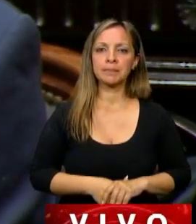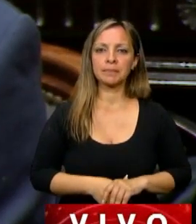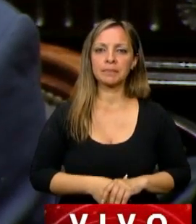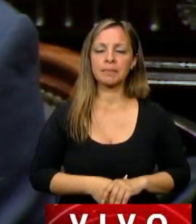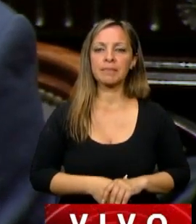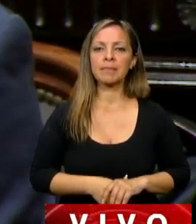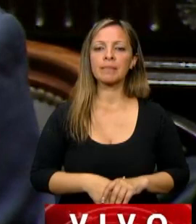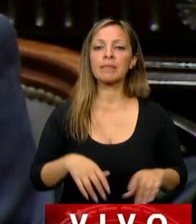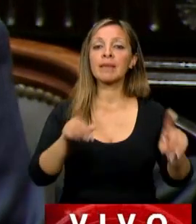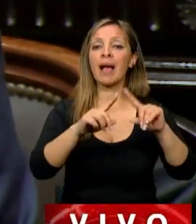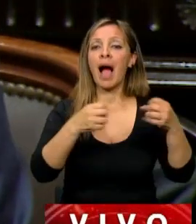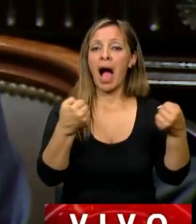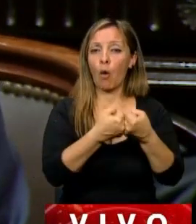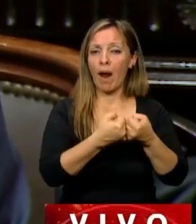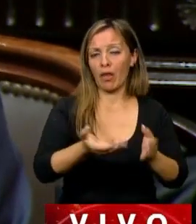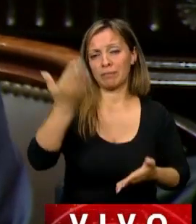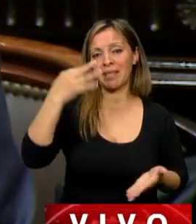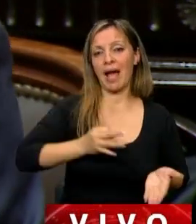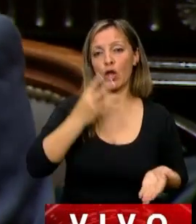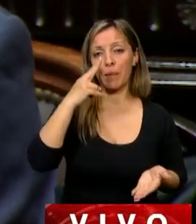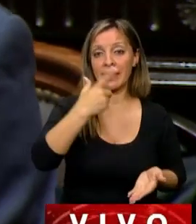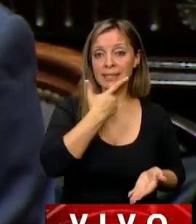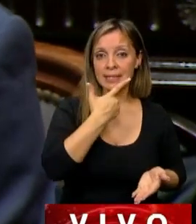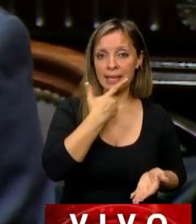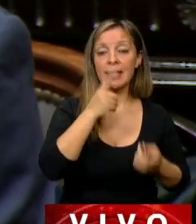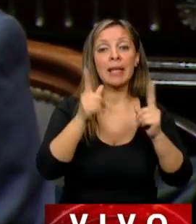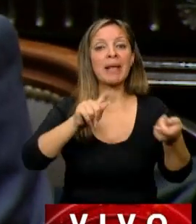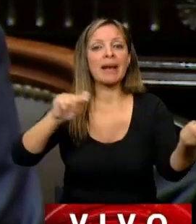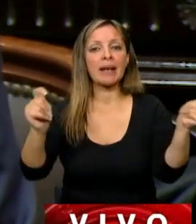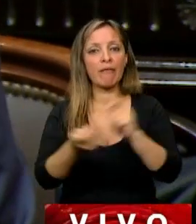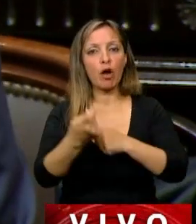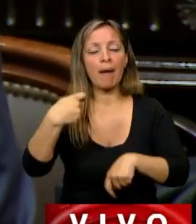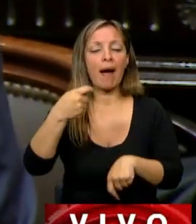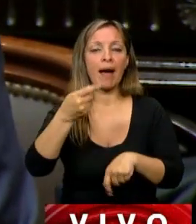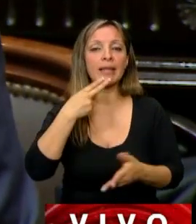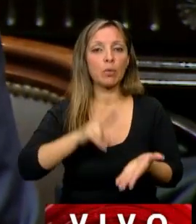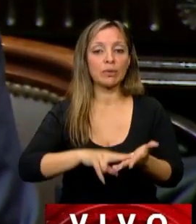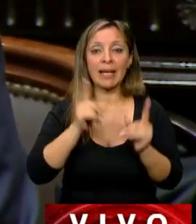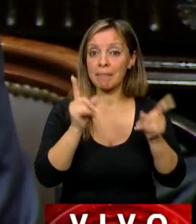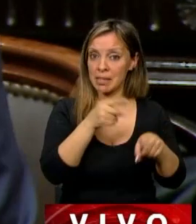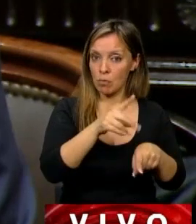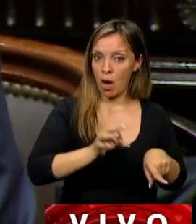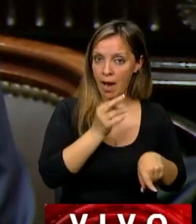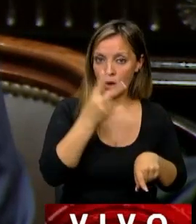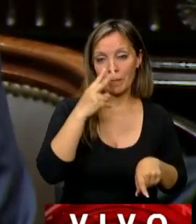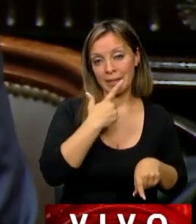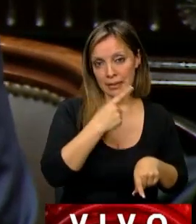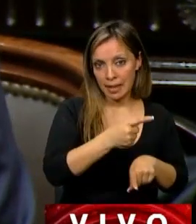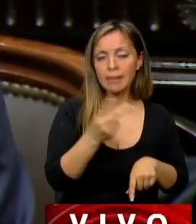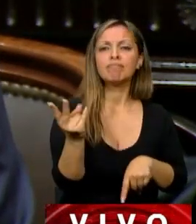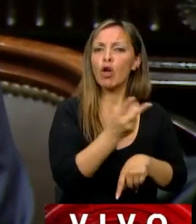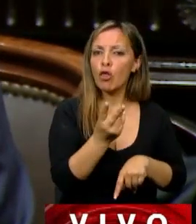El consenso fiscal del 2017 y la reforma tributaria nacional de aquel mismo año fueron los dos